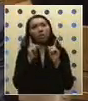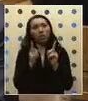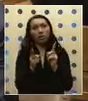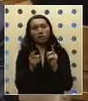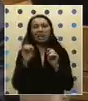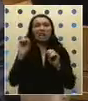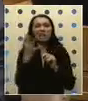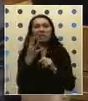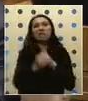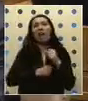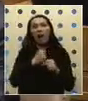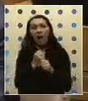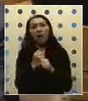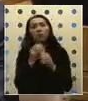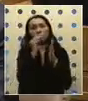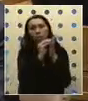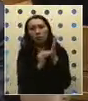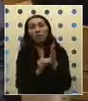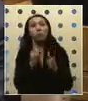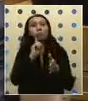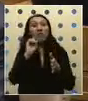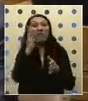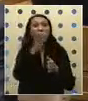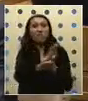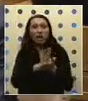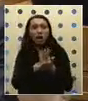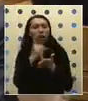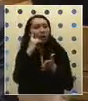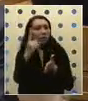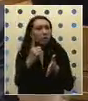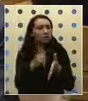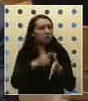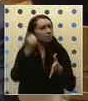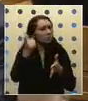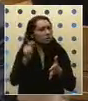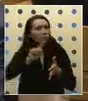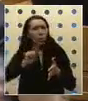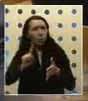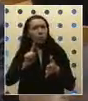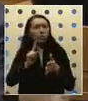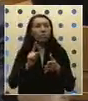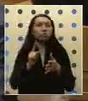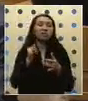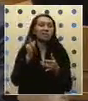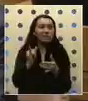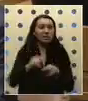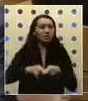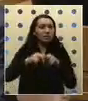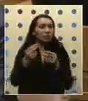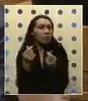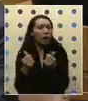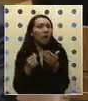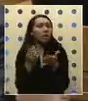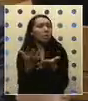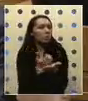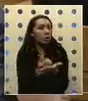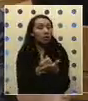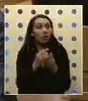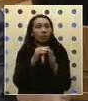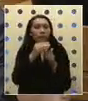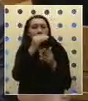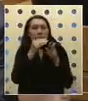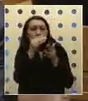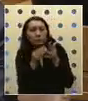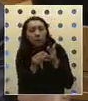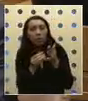requintilizar cada año y por lo tanto quien tiene una beca hay que revisar si la beca le corresponde o no, y si está en el borde, en el margen, le van a quitar la